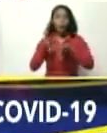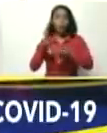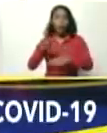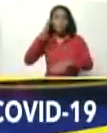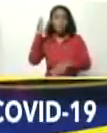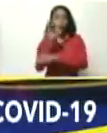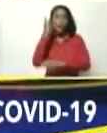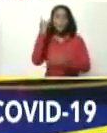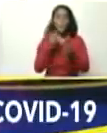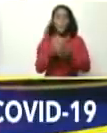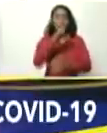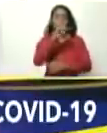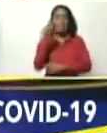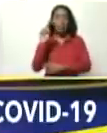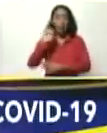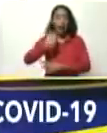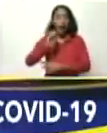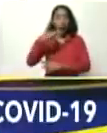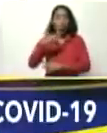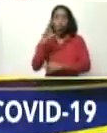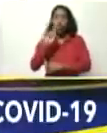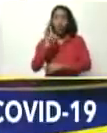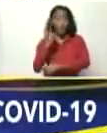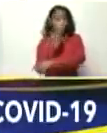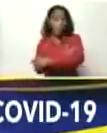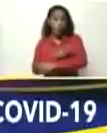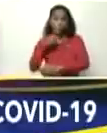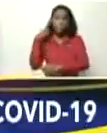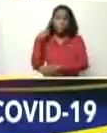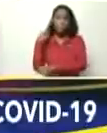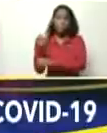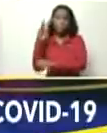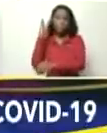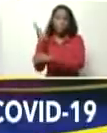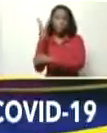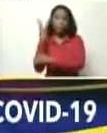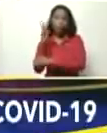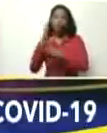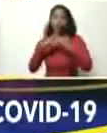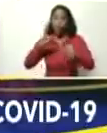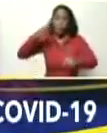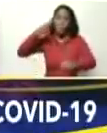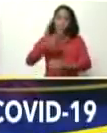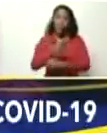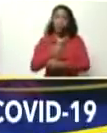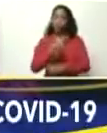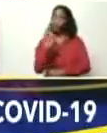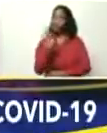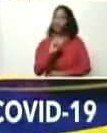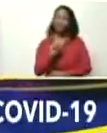con 1.300 euros al que no se vacune. Todo obligado. Obligado no.